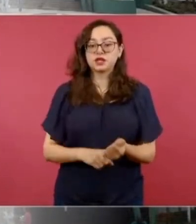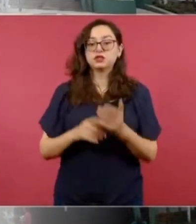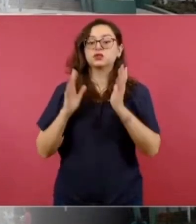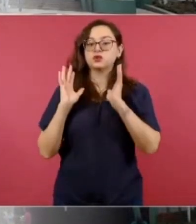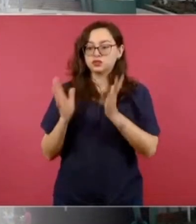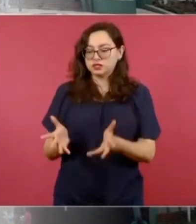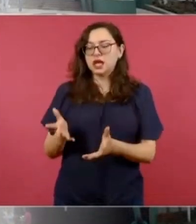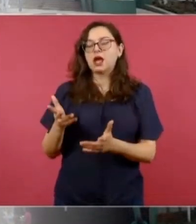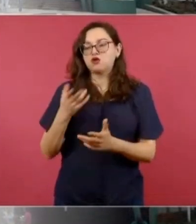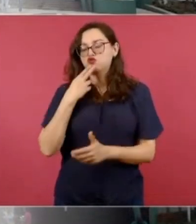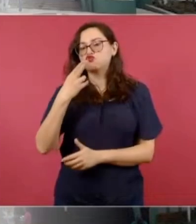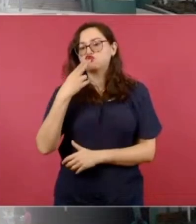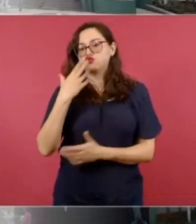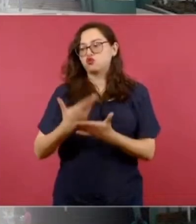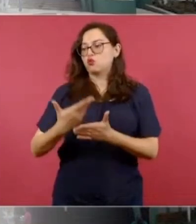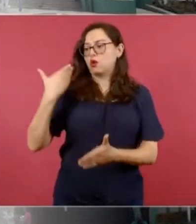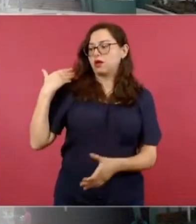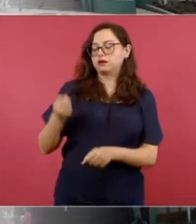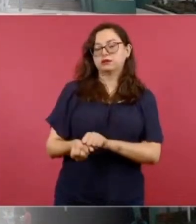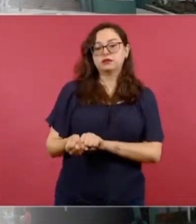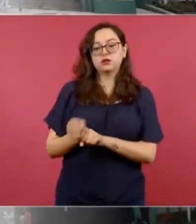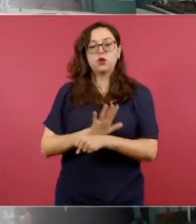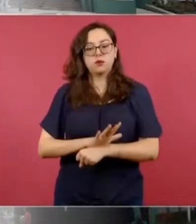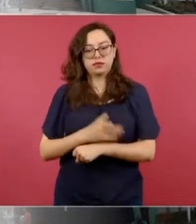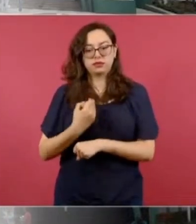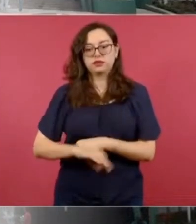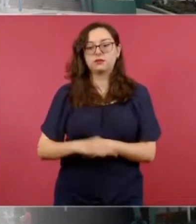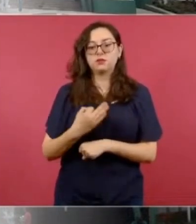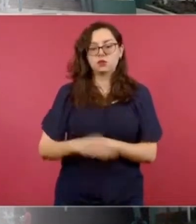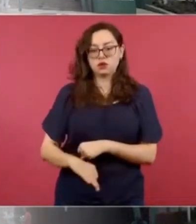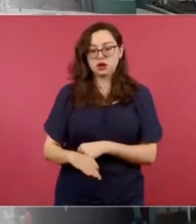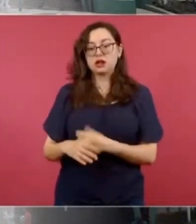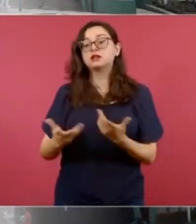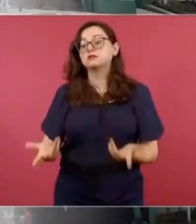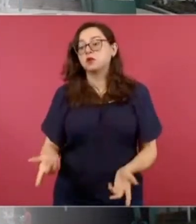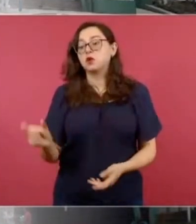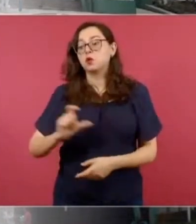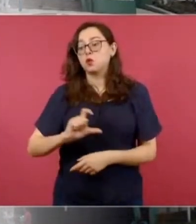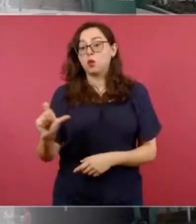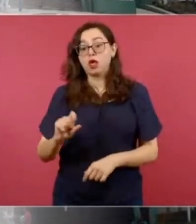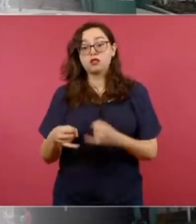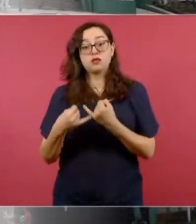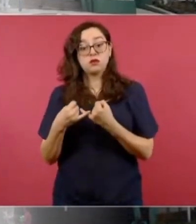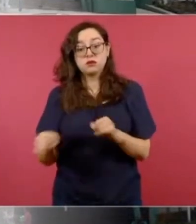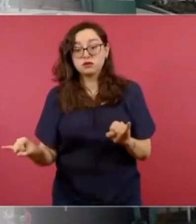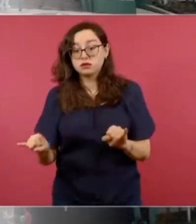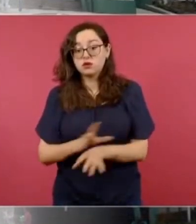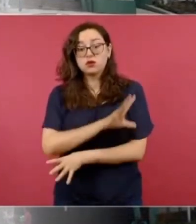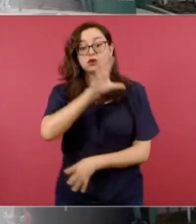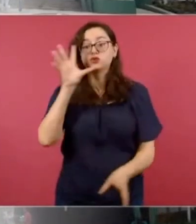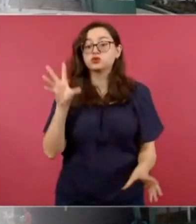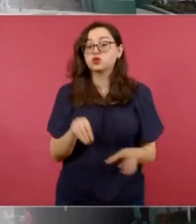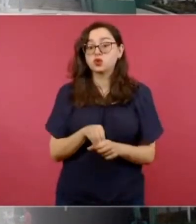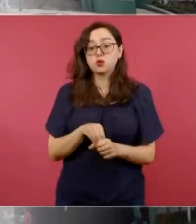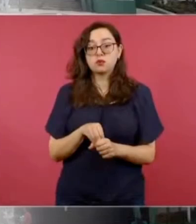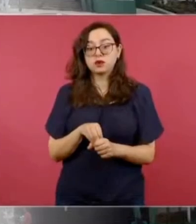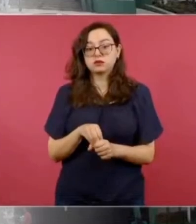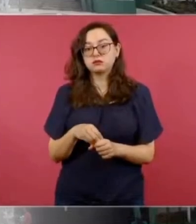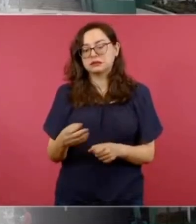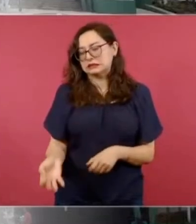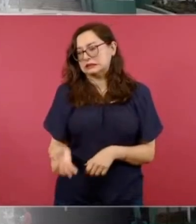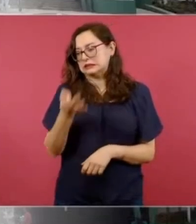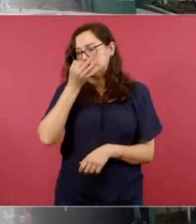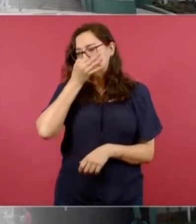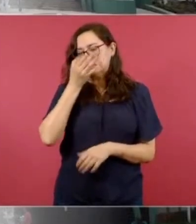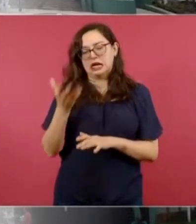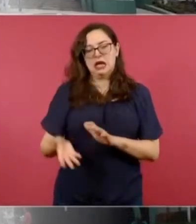de COVID-19. La obra está proyectada para concluir tanto lo que falta, que es muy poco de obra civil, pero